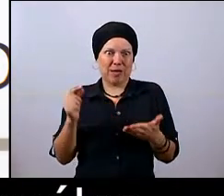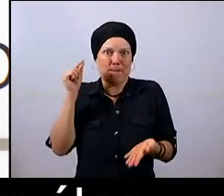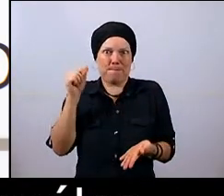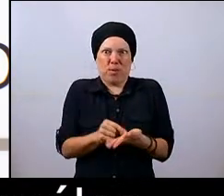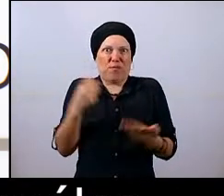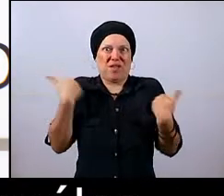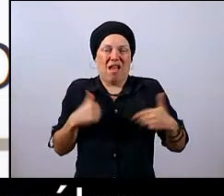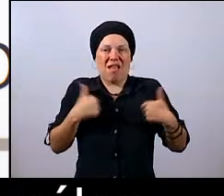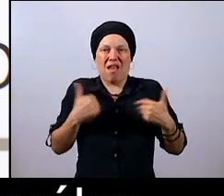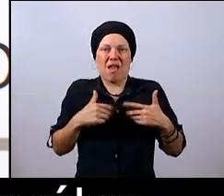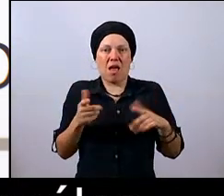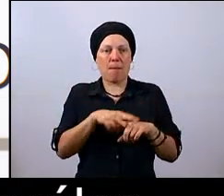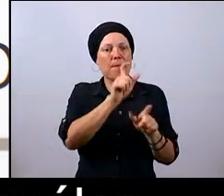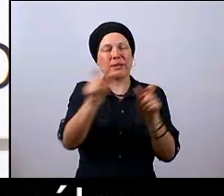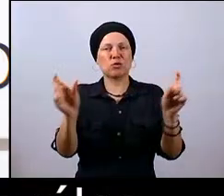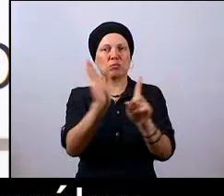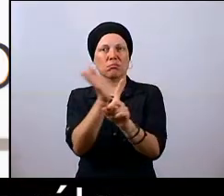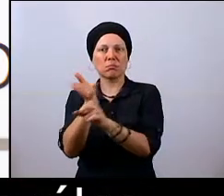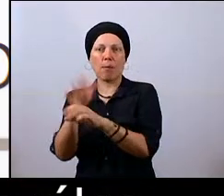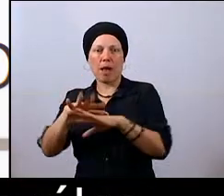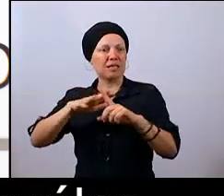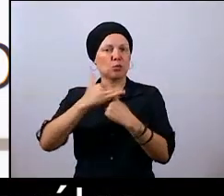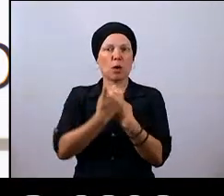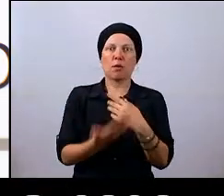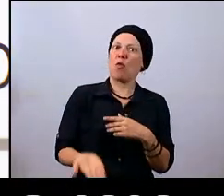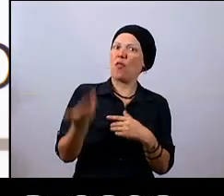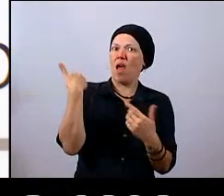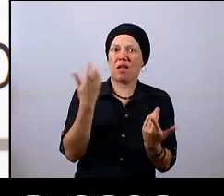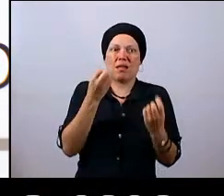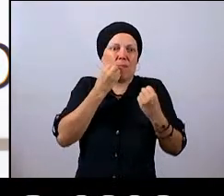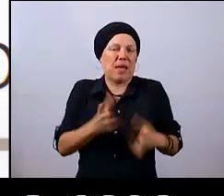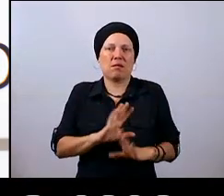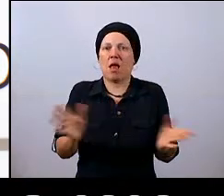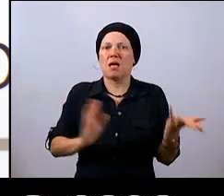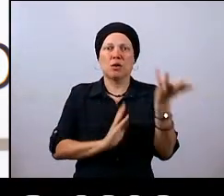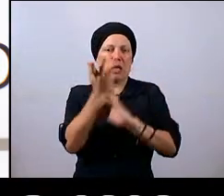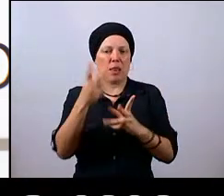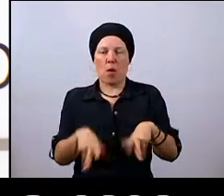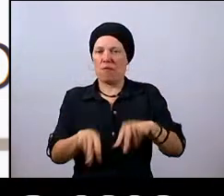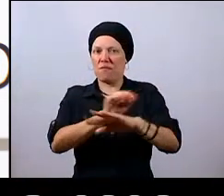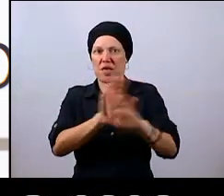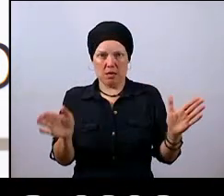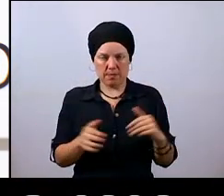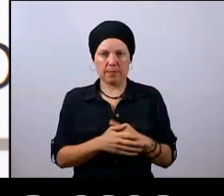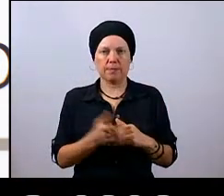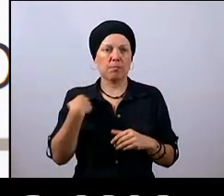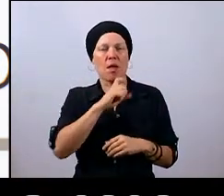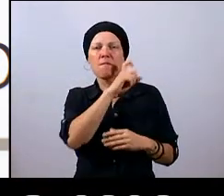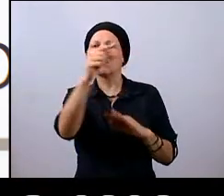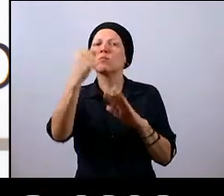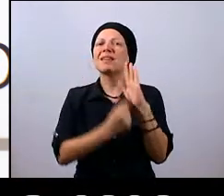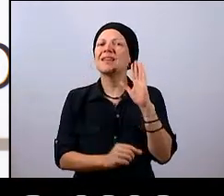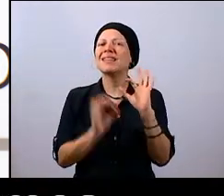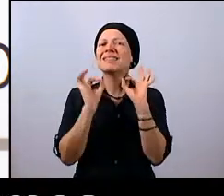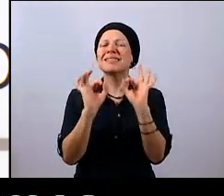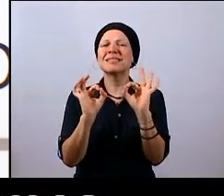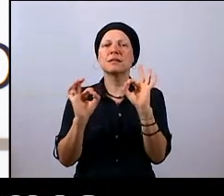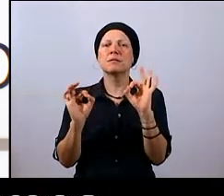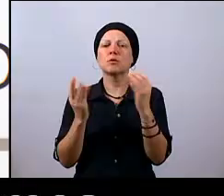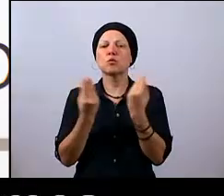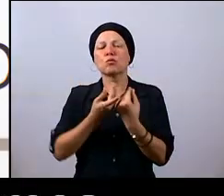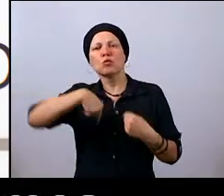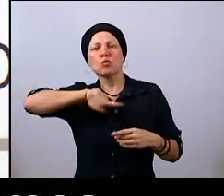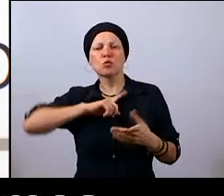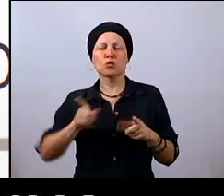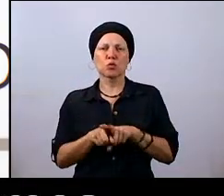región a esos afectados a la situación previa y dentro de muy poco podremos anunciarles medidas concretas con las que vamos